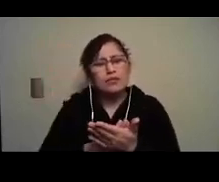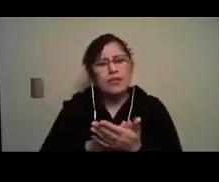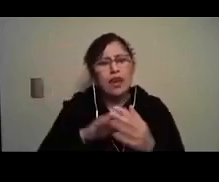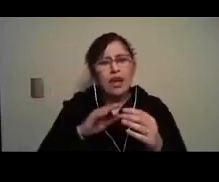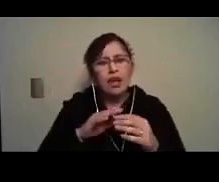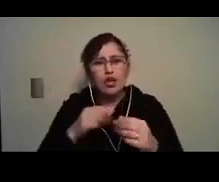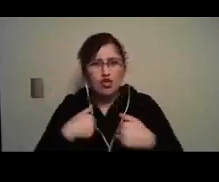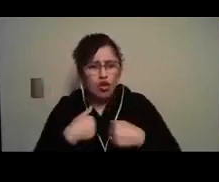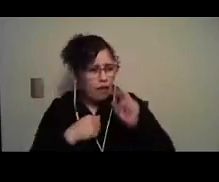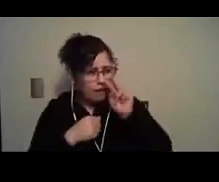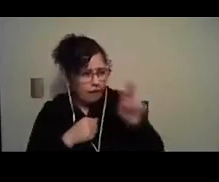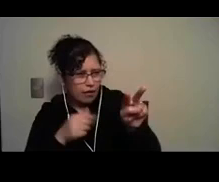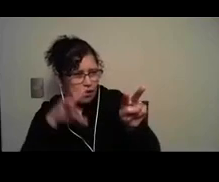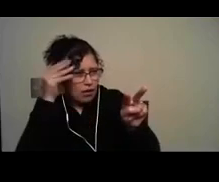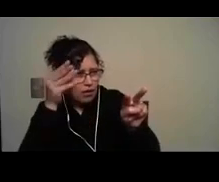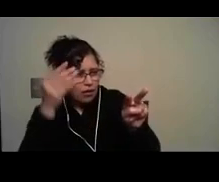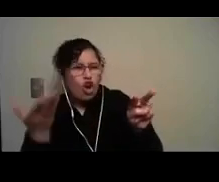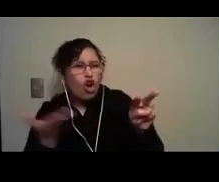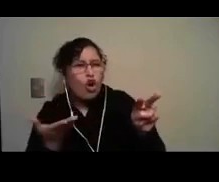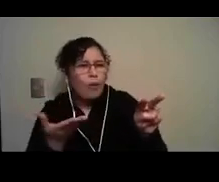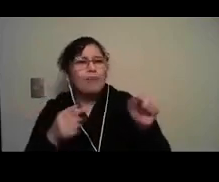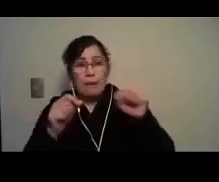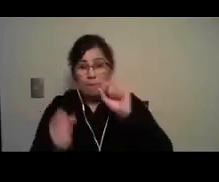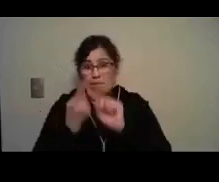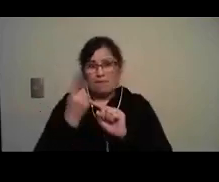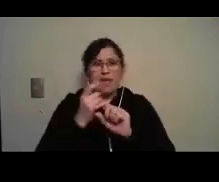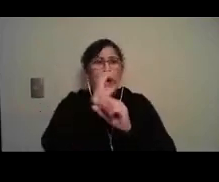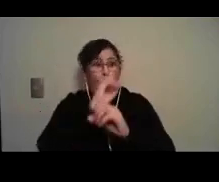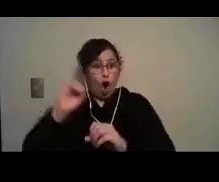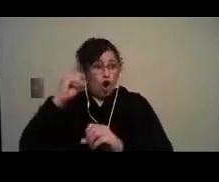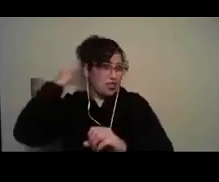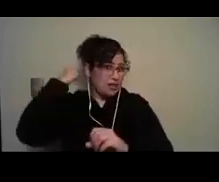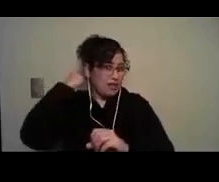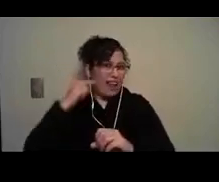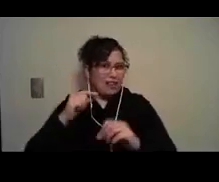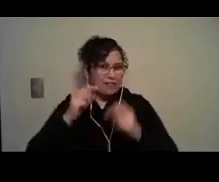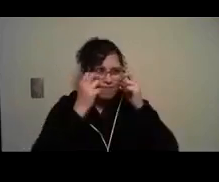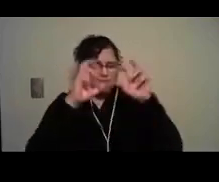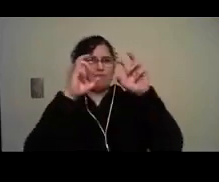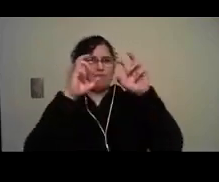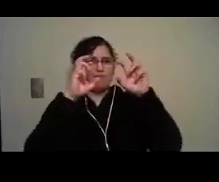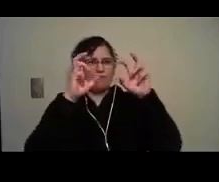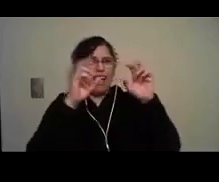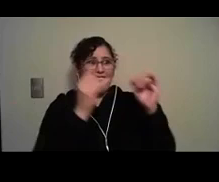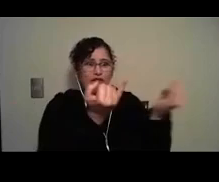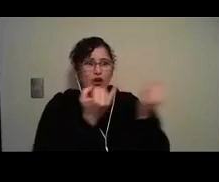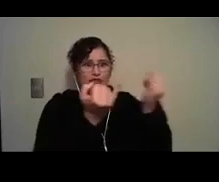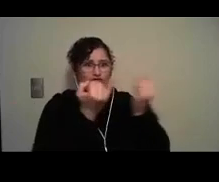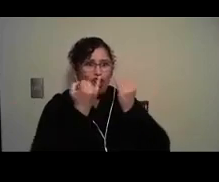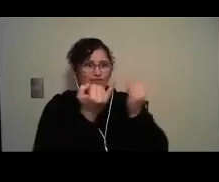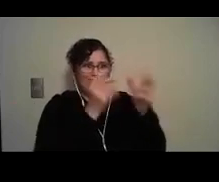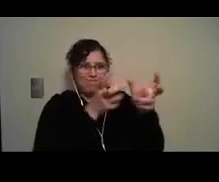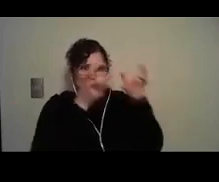ya significa que necesariamente mi corteza occipital se tiene que activar, recibir la información, corroborar